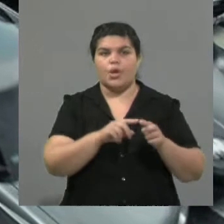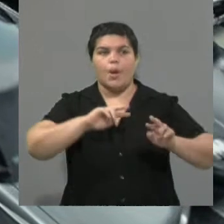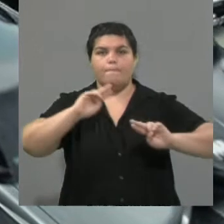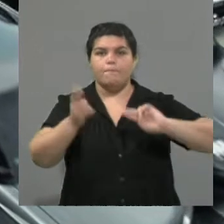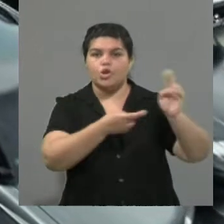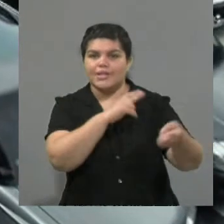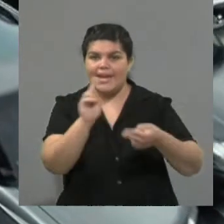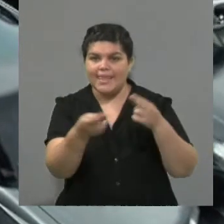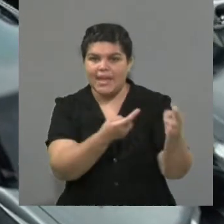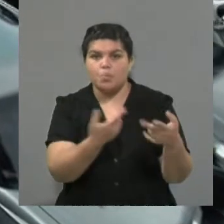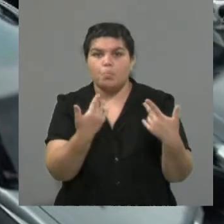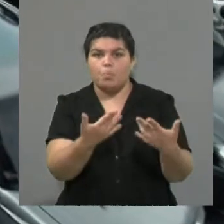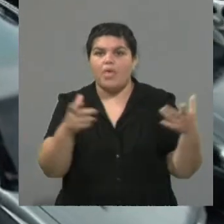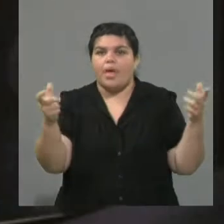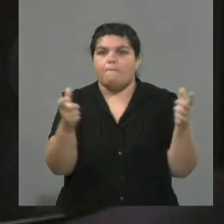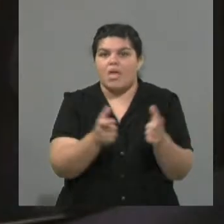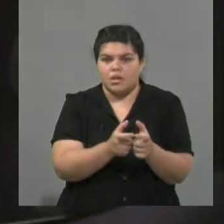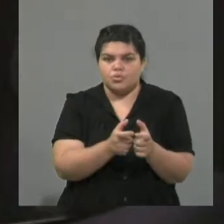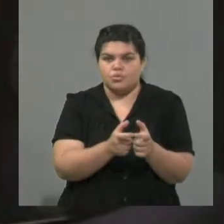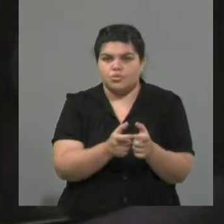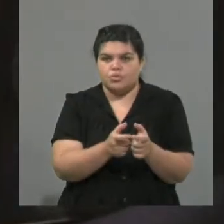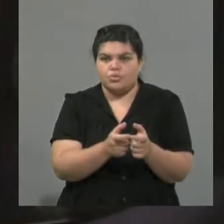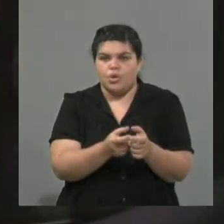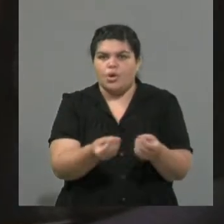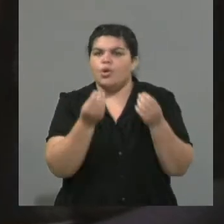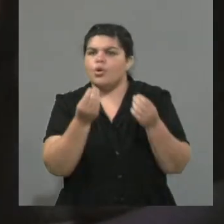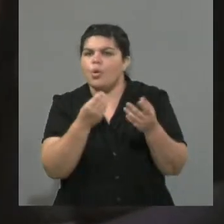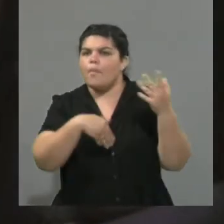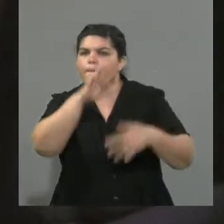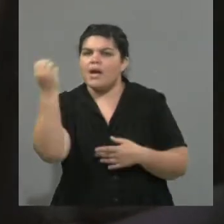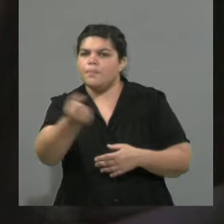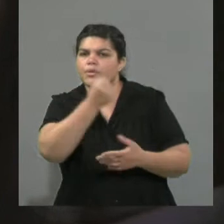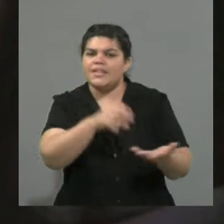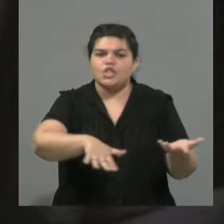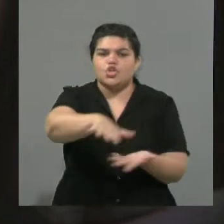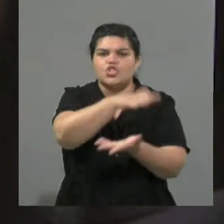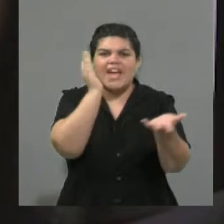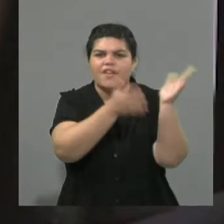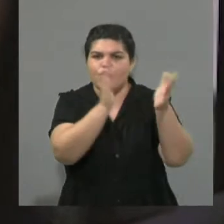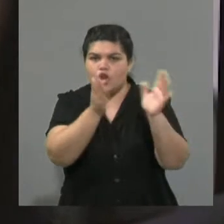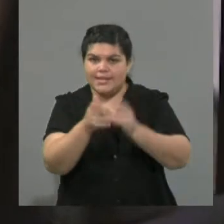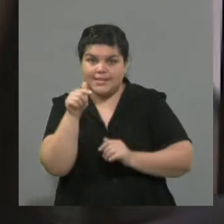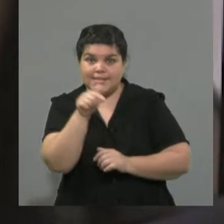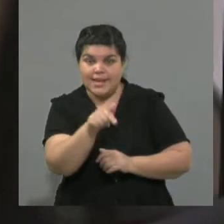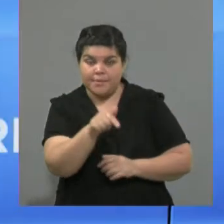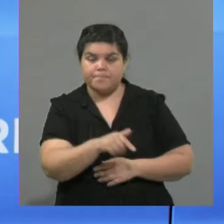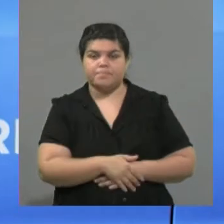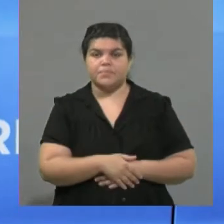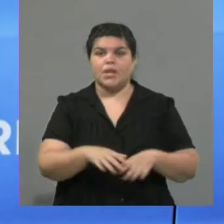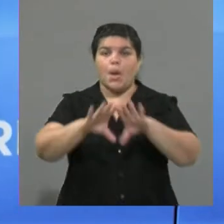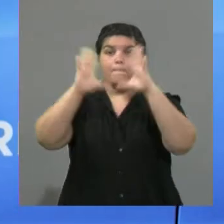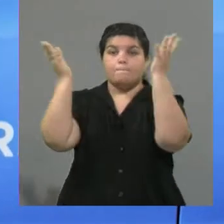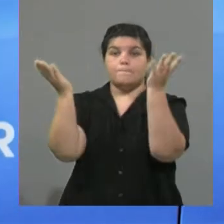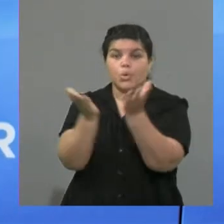previsible, trabajar sobre la violencia social. La violencia social genera en el mundo 5